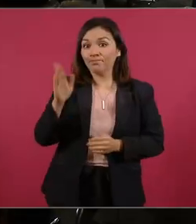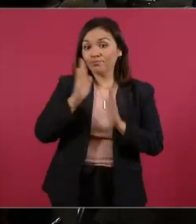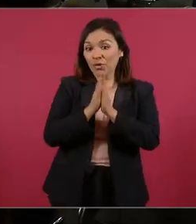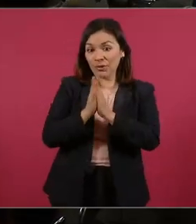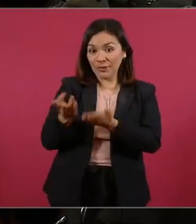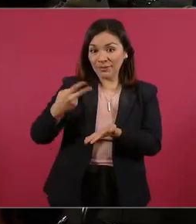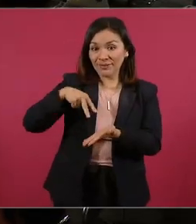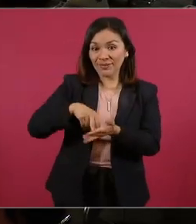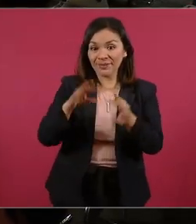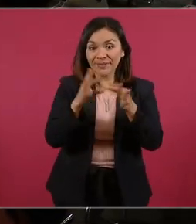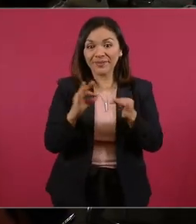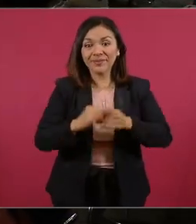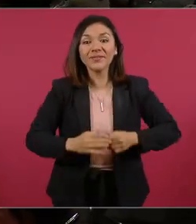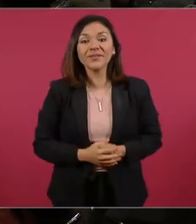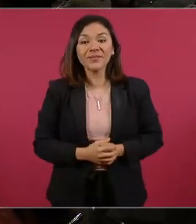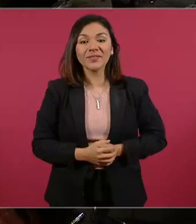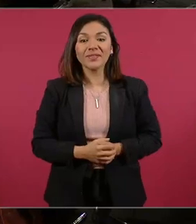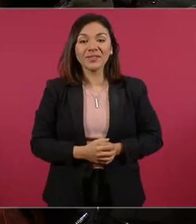de la palabra.